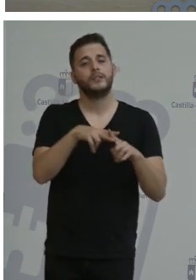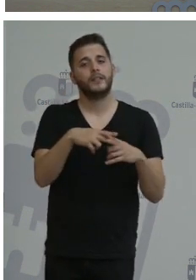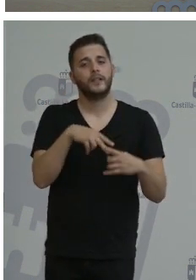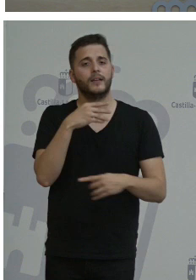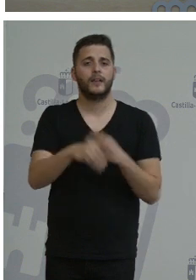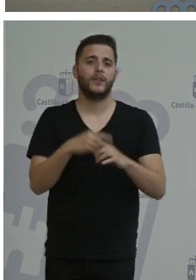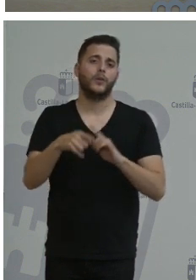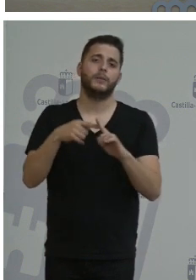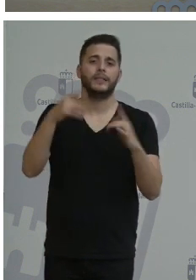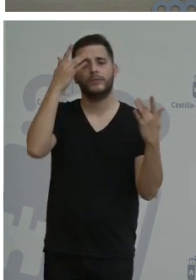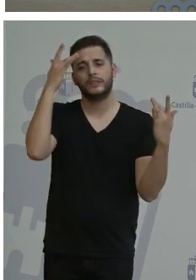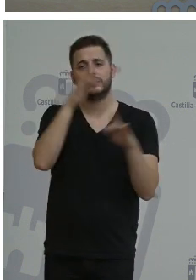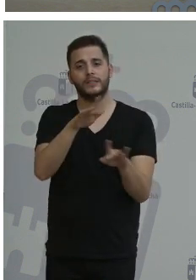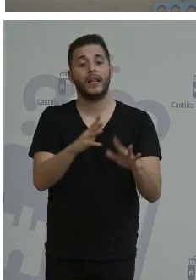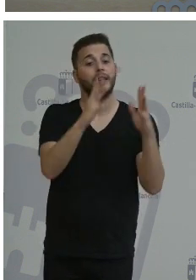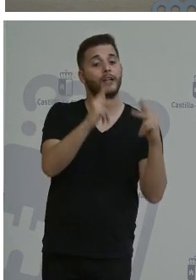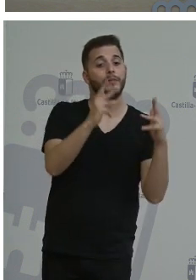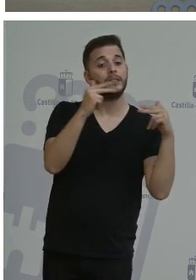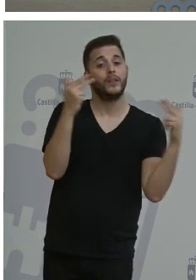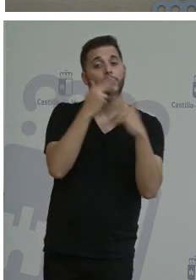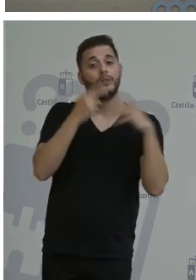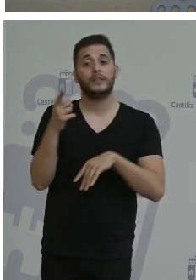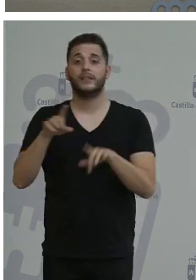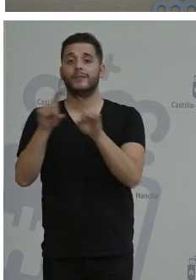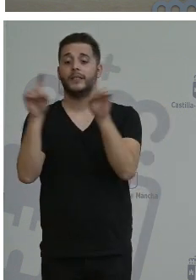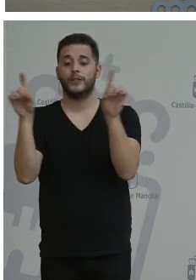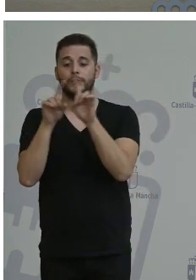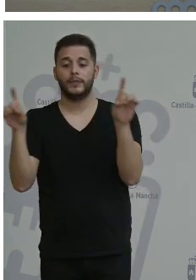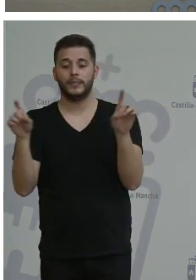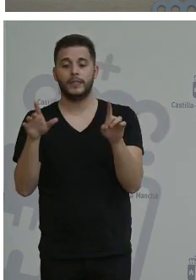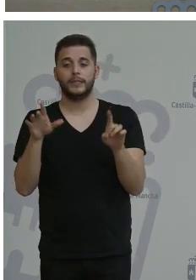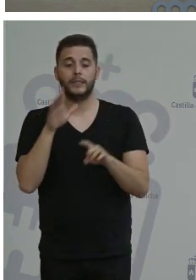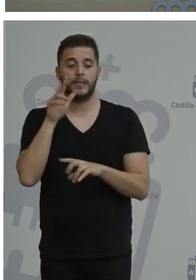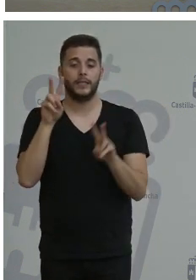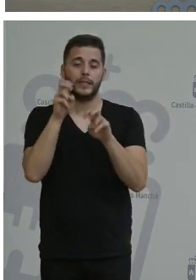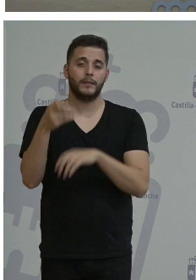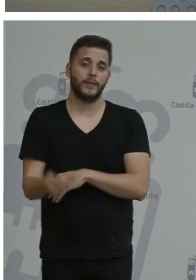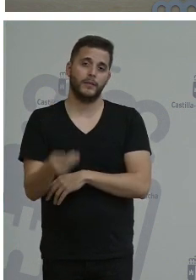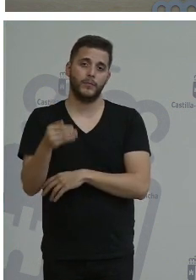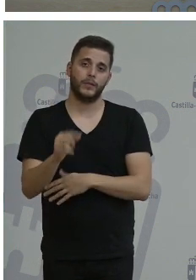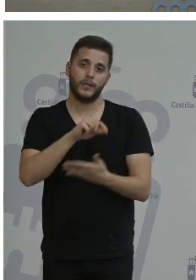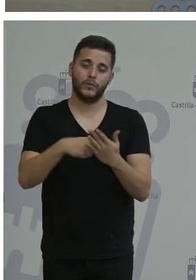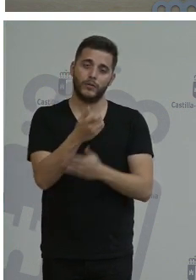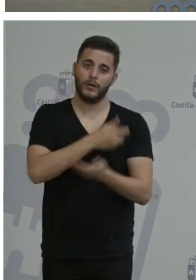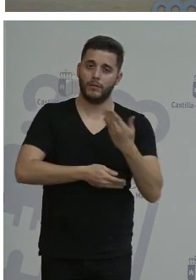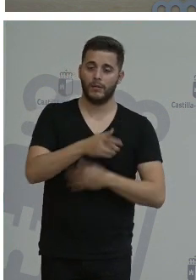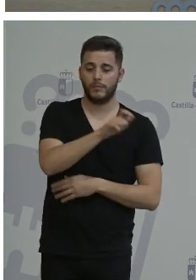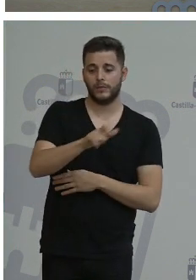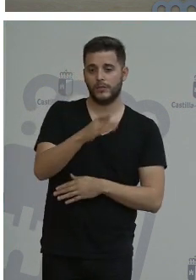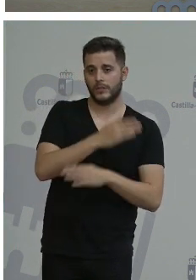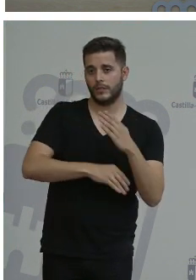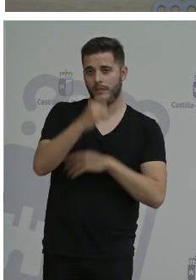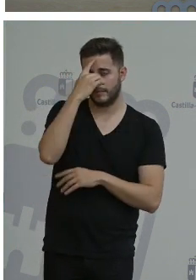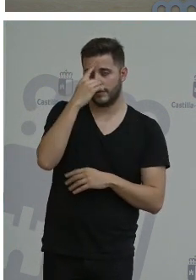sensibilizar tanto a administraciones públicas o empresas sobre la importancia de la contratación de personas con discapacidad intelectual.